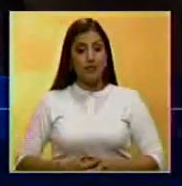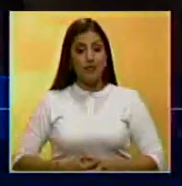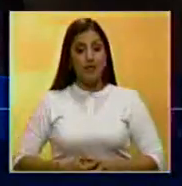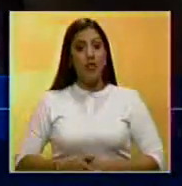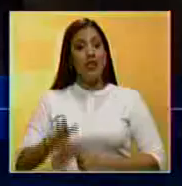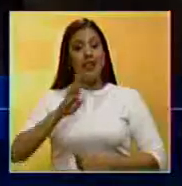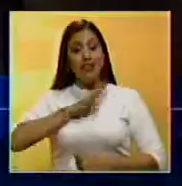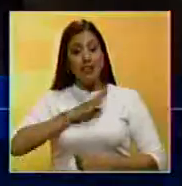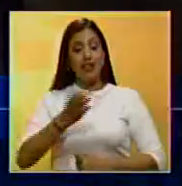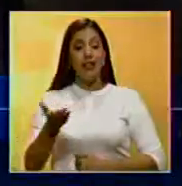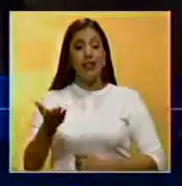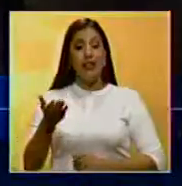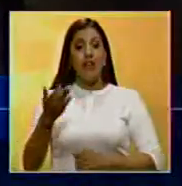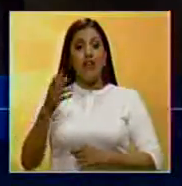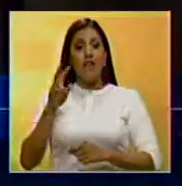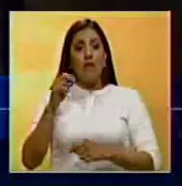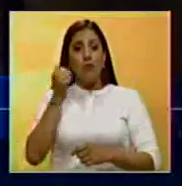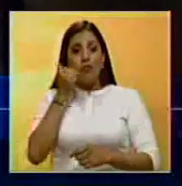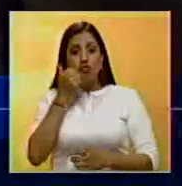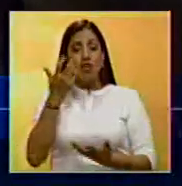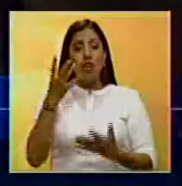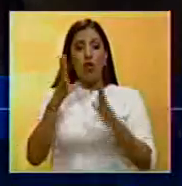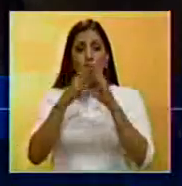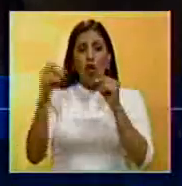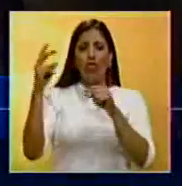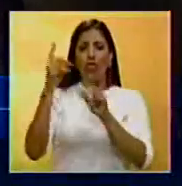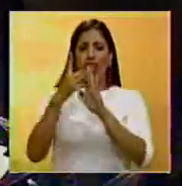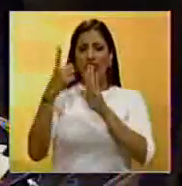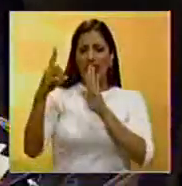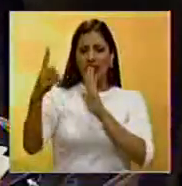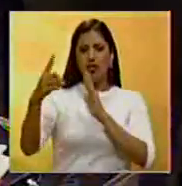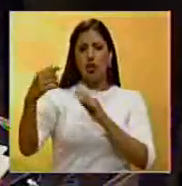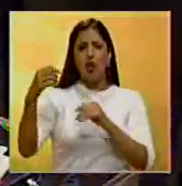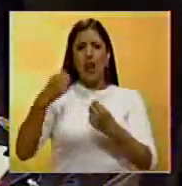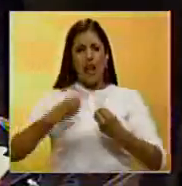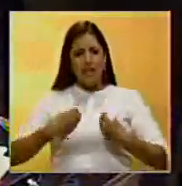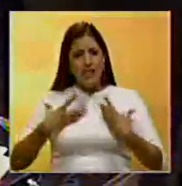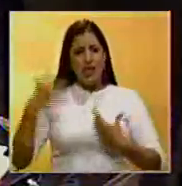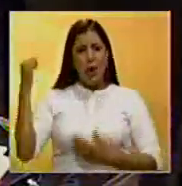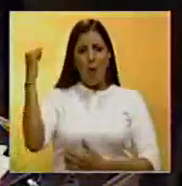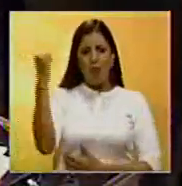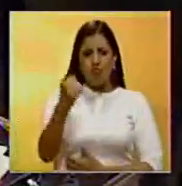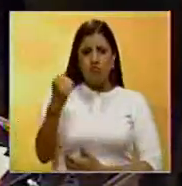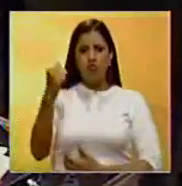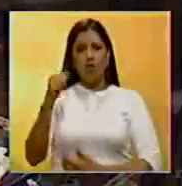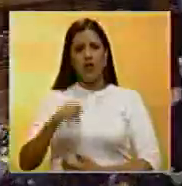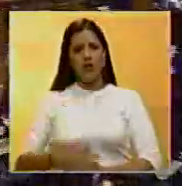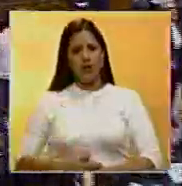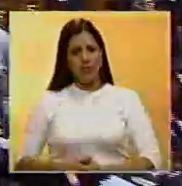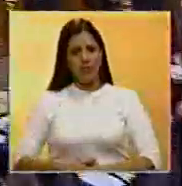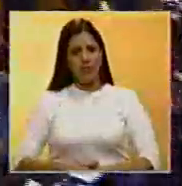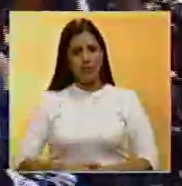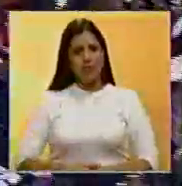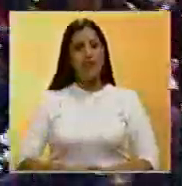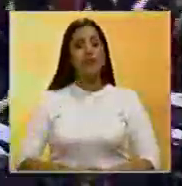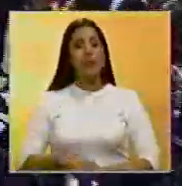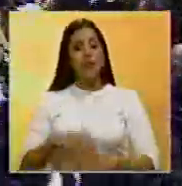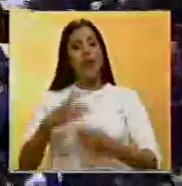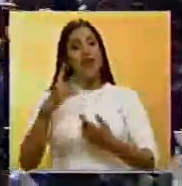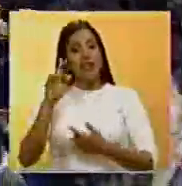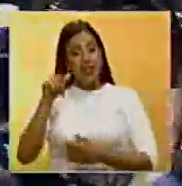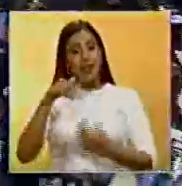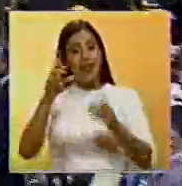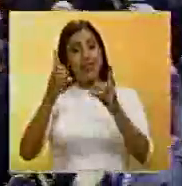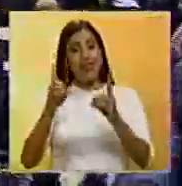que fue violado todo su derecho a la vida y a dar vida. La Cámara